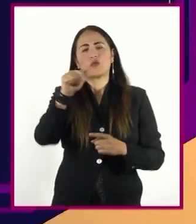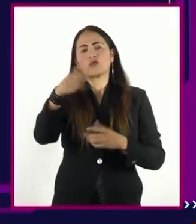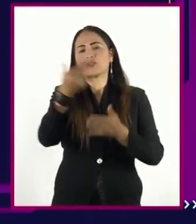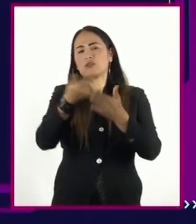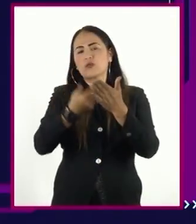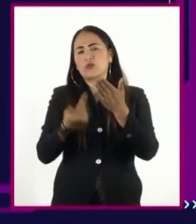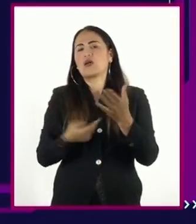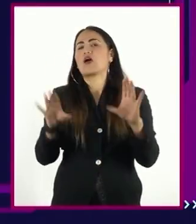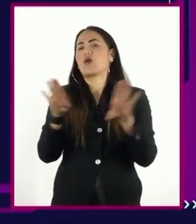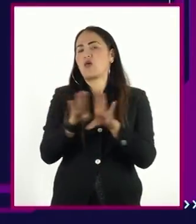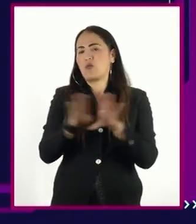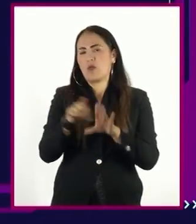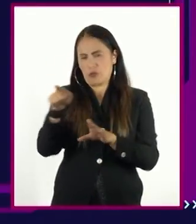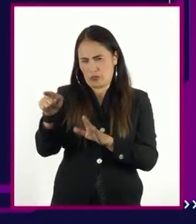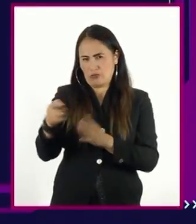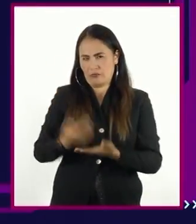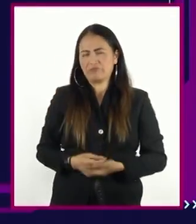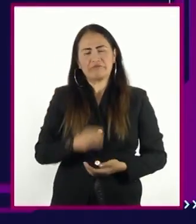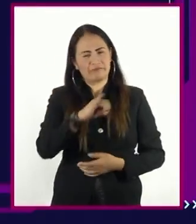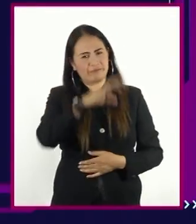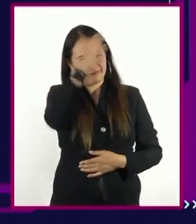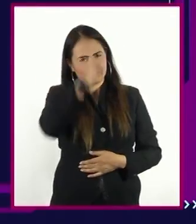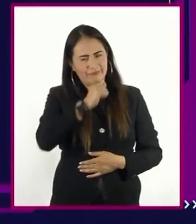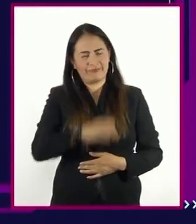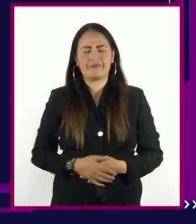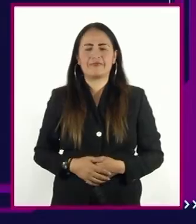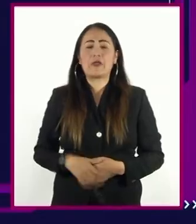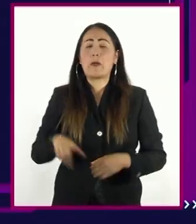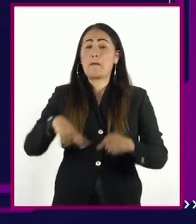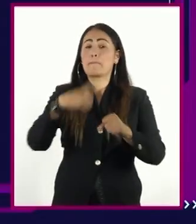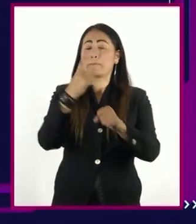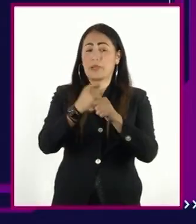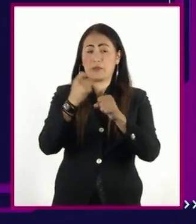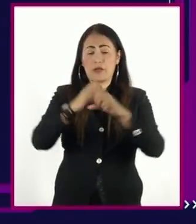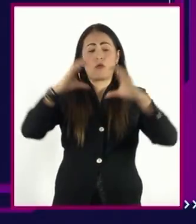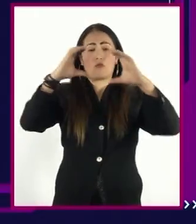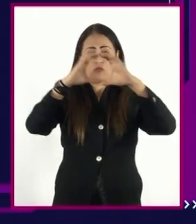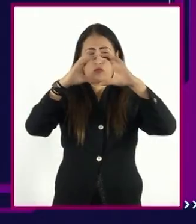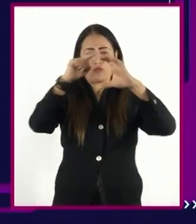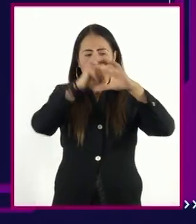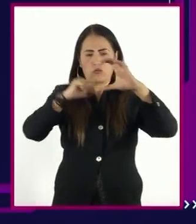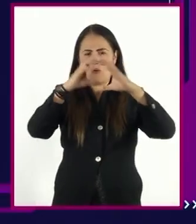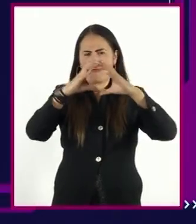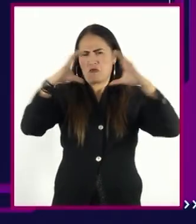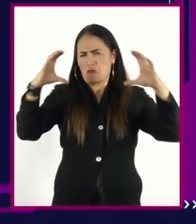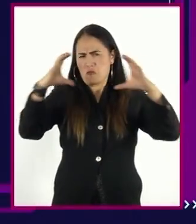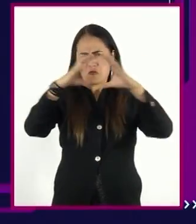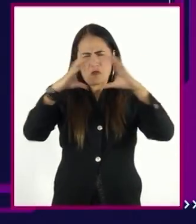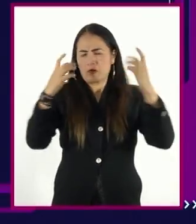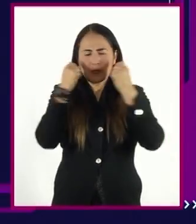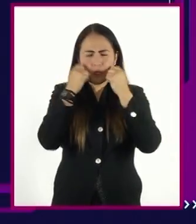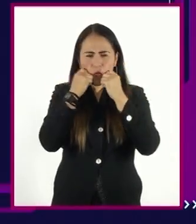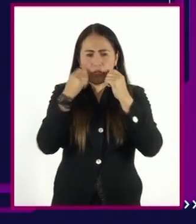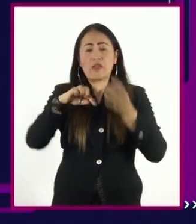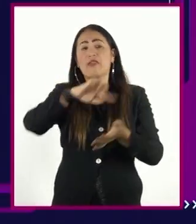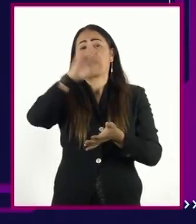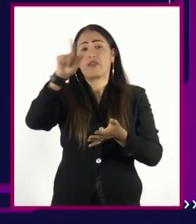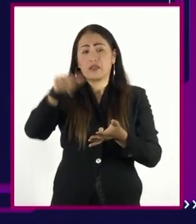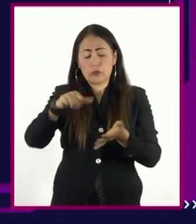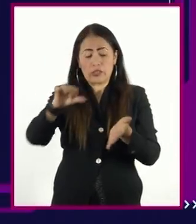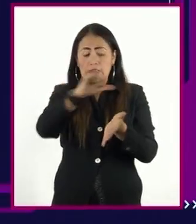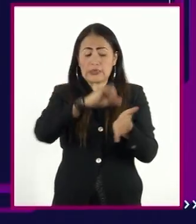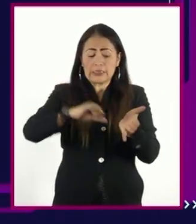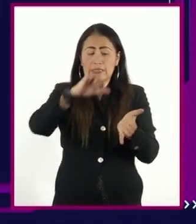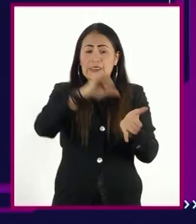gráfica? Con mucho gusto, maestra. Primero trazamos la circunferencia de cualquier medida. Ubicamos el centro del círculo